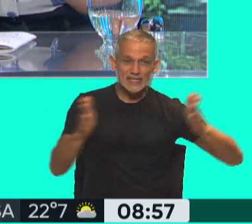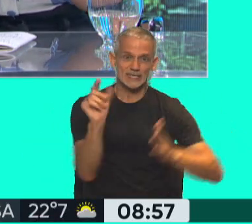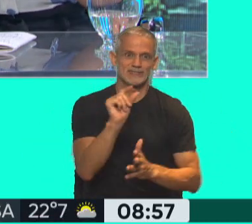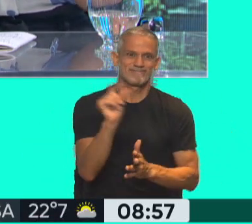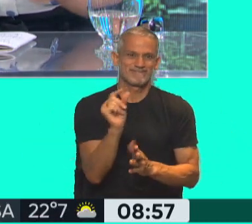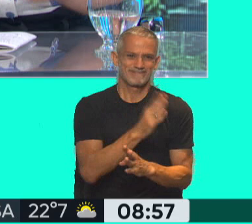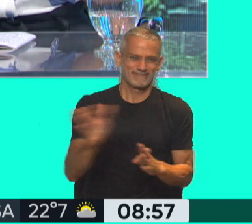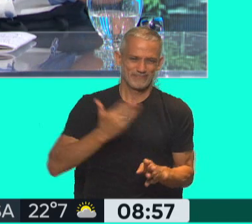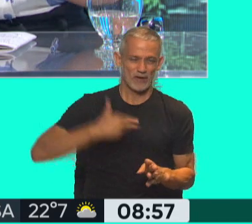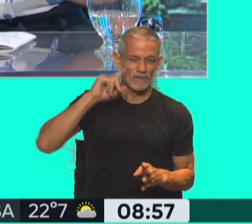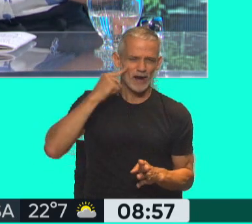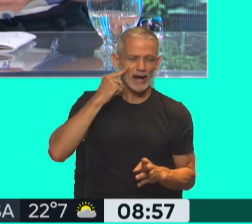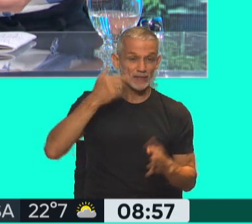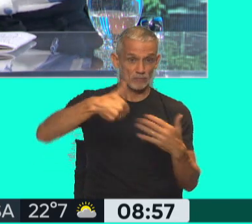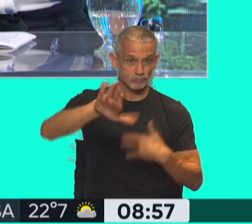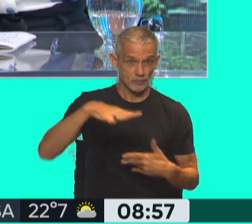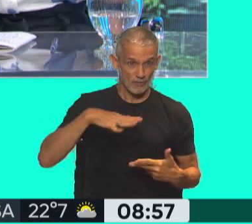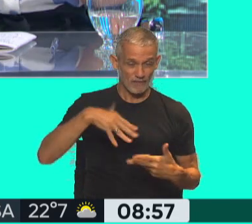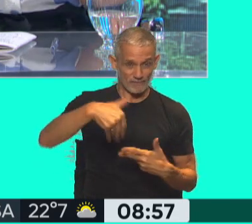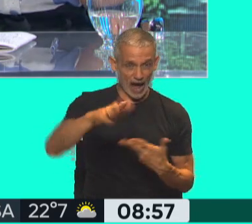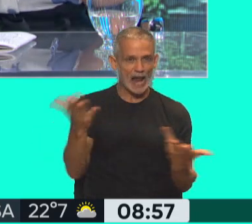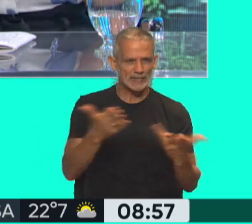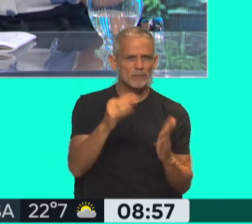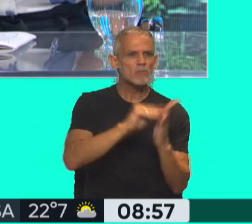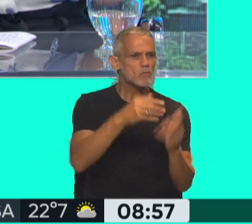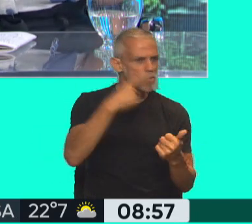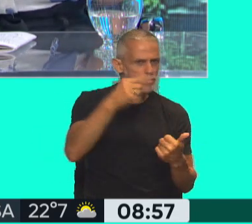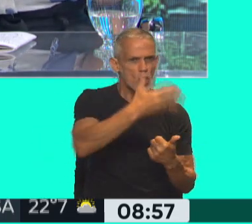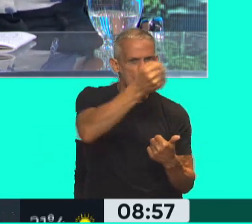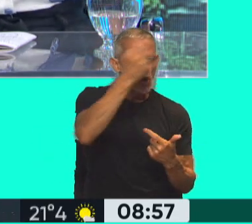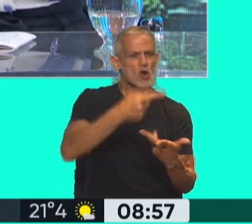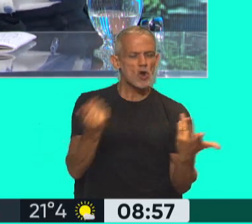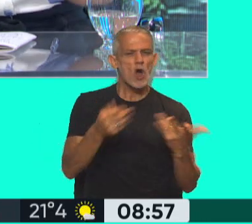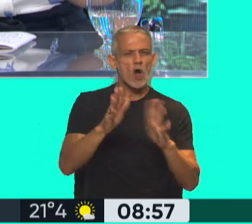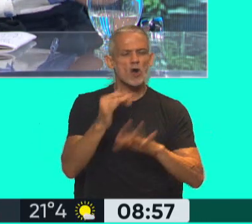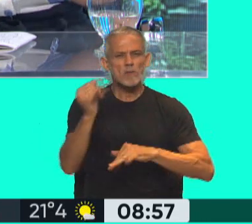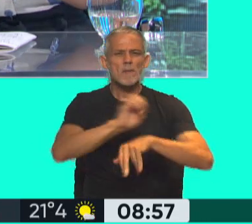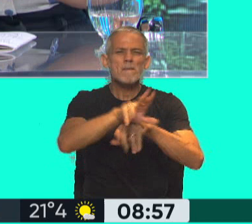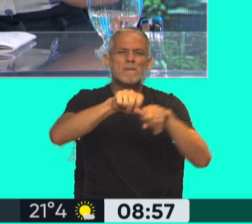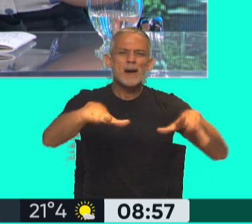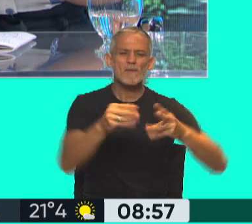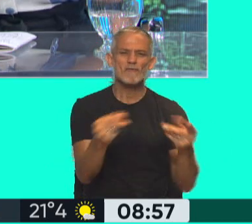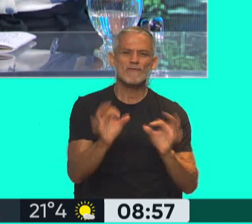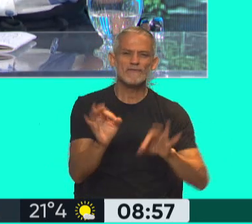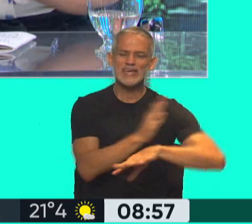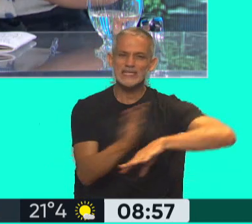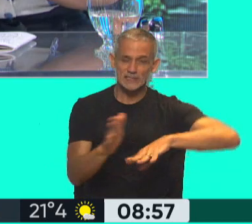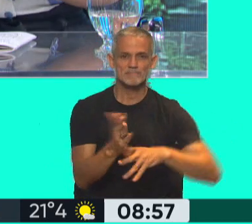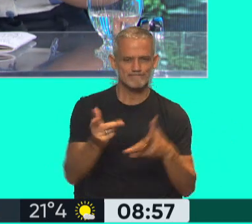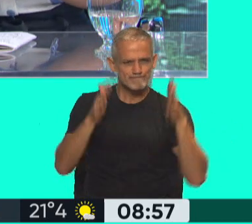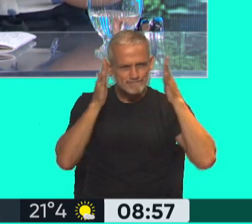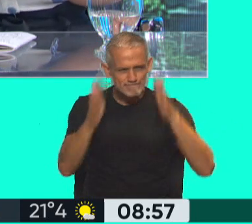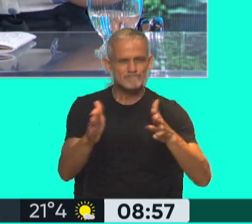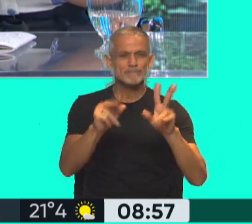tempore va a hablar de los desafíos por delante de lo que se hizo esta post pandemia que centralizó